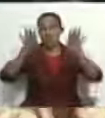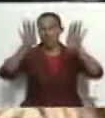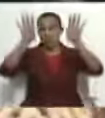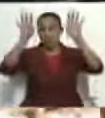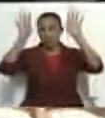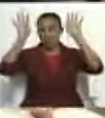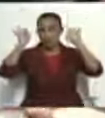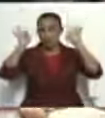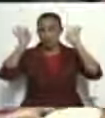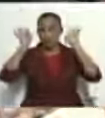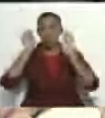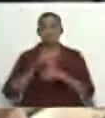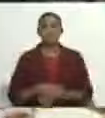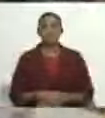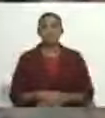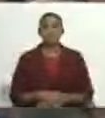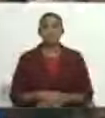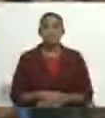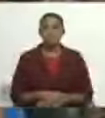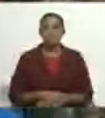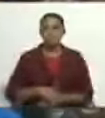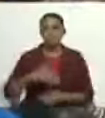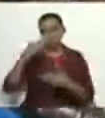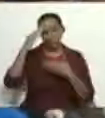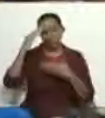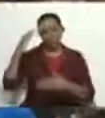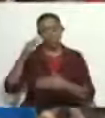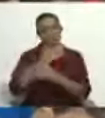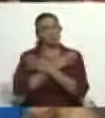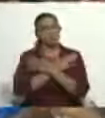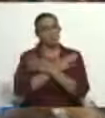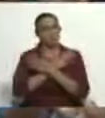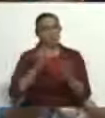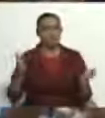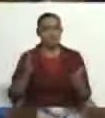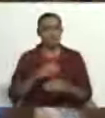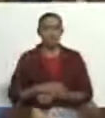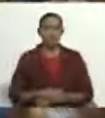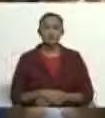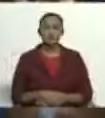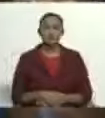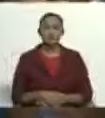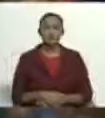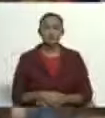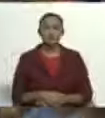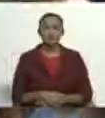¡Saludo solidario! ¡Y revolucionario!